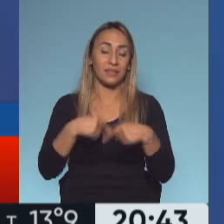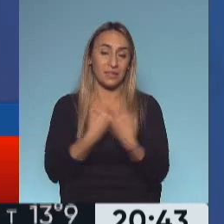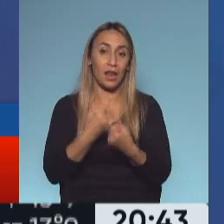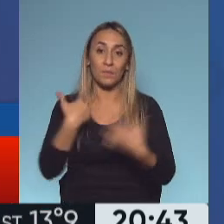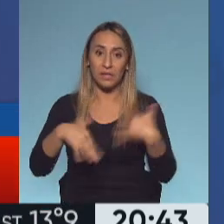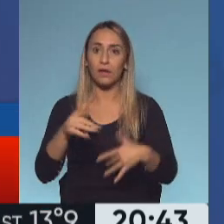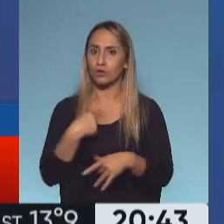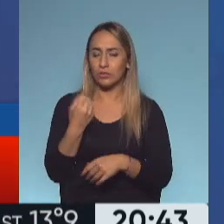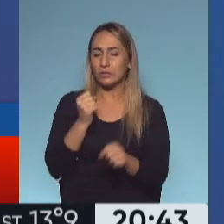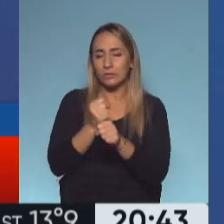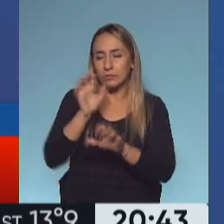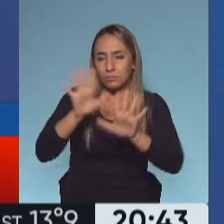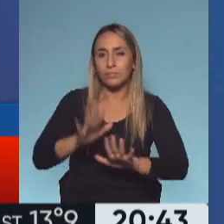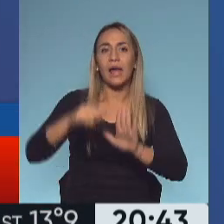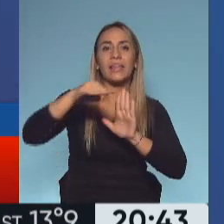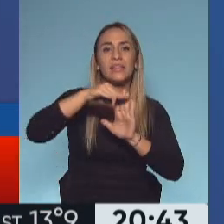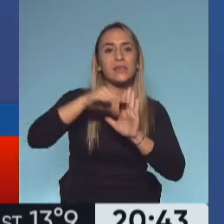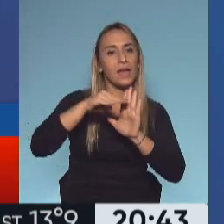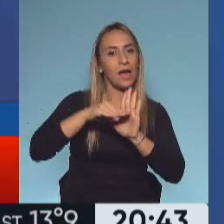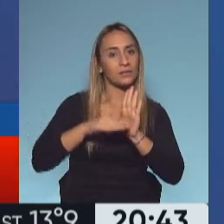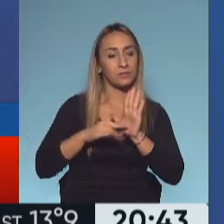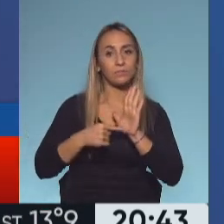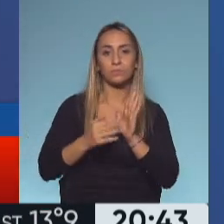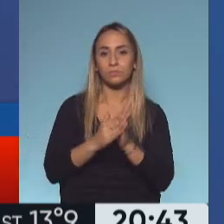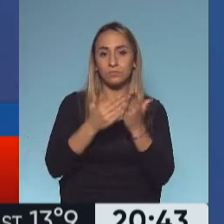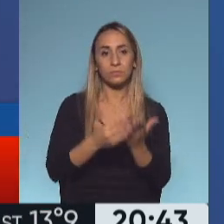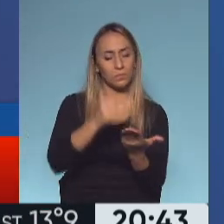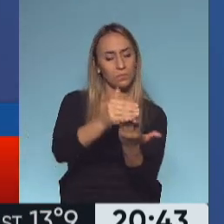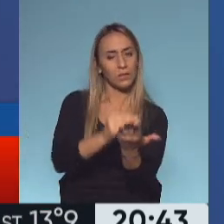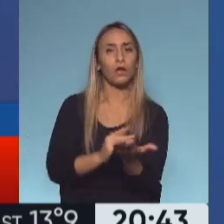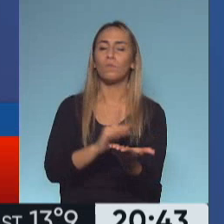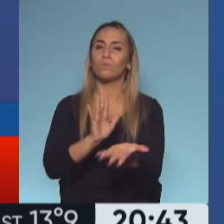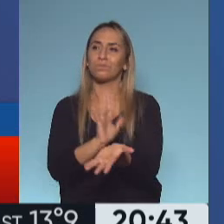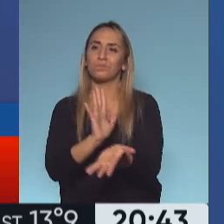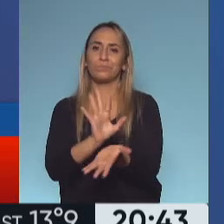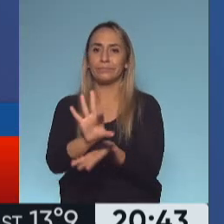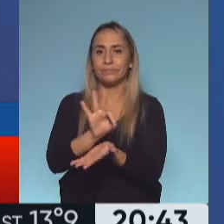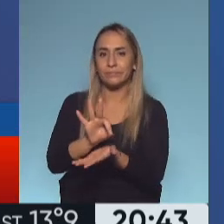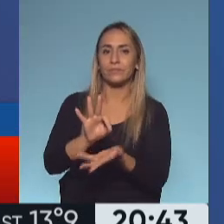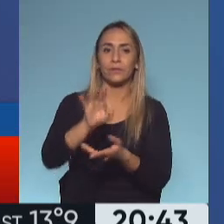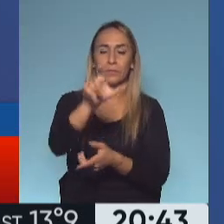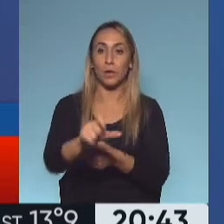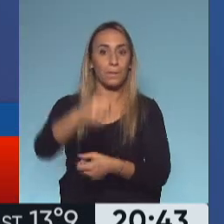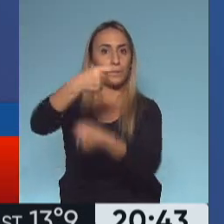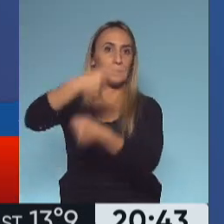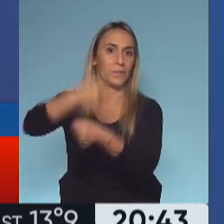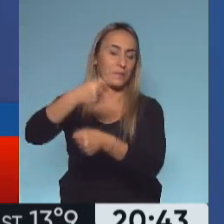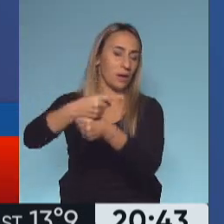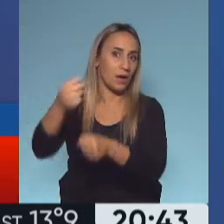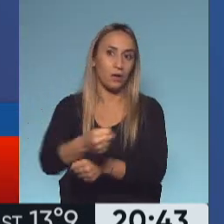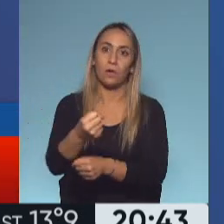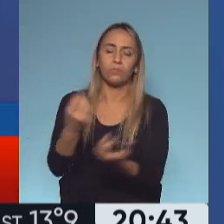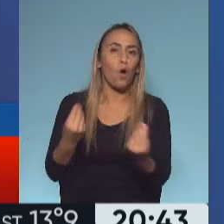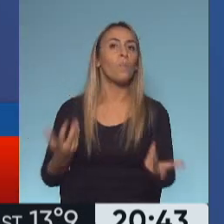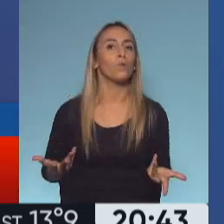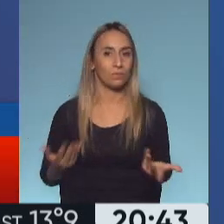formulación de unas recomendaciones, de unas guías de asignación de prioridades en terapia intensiva y justamente, como vos bien indicabas,